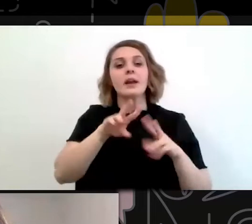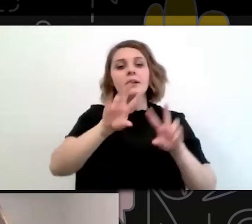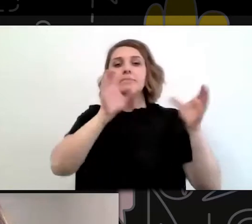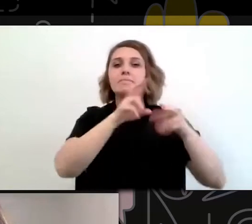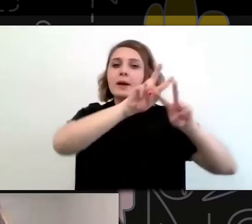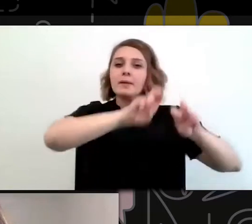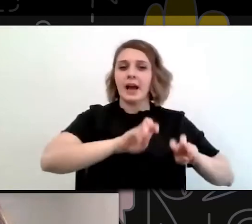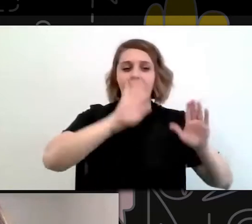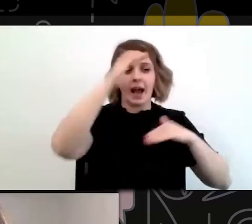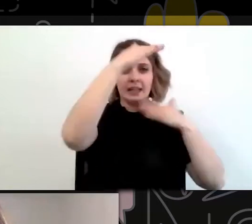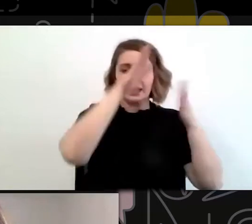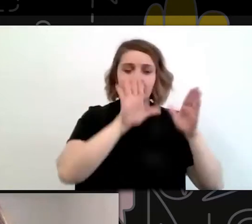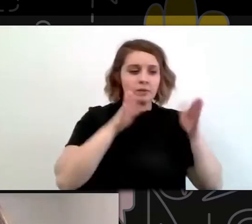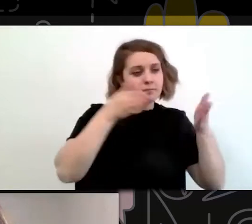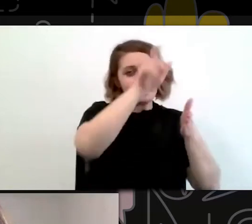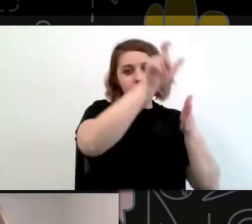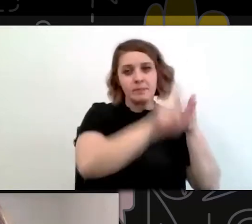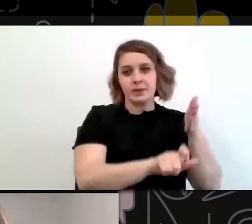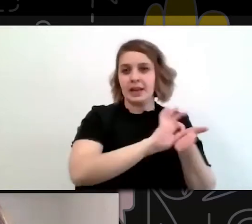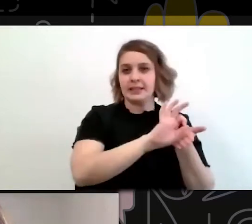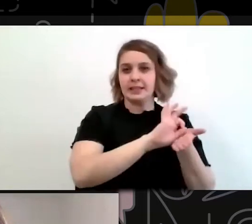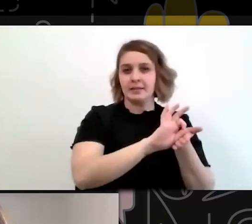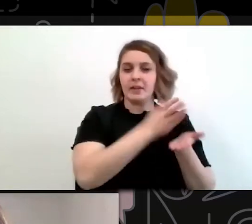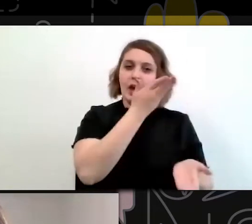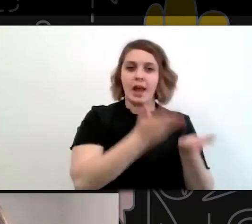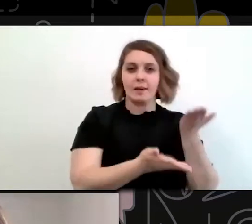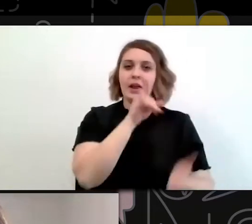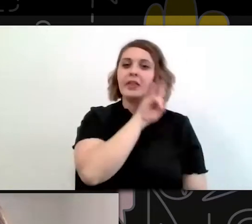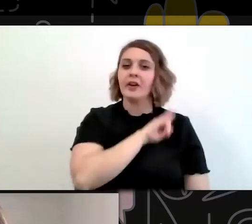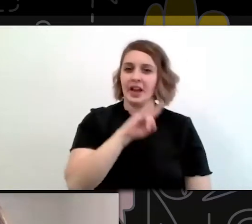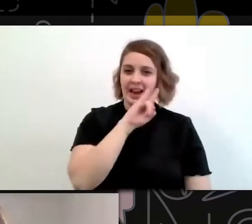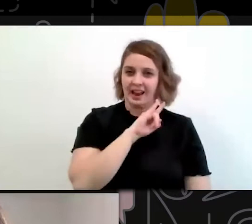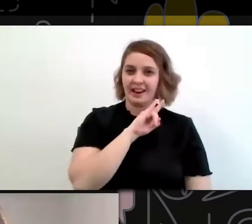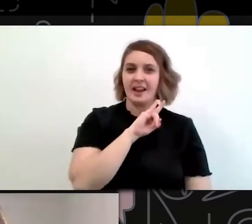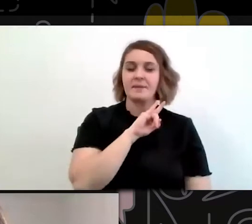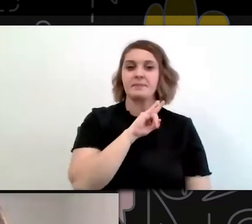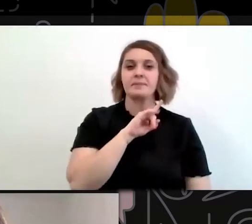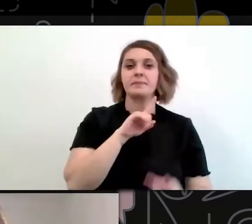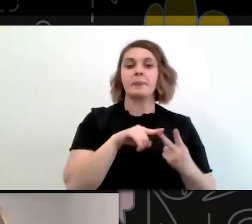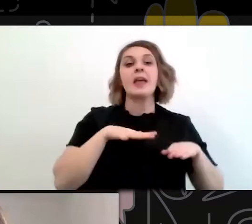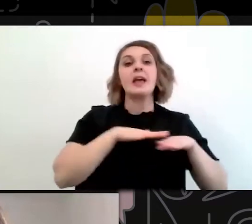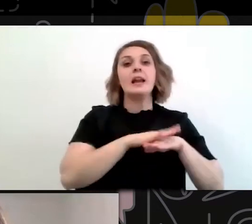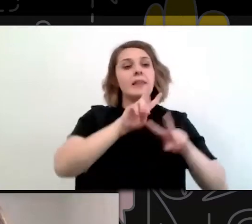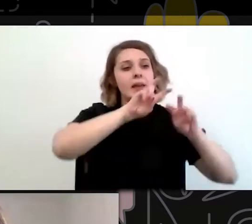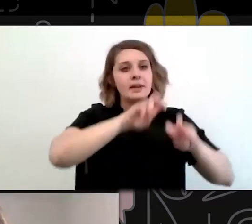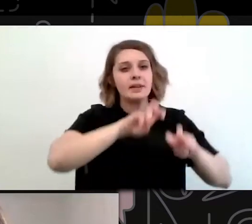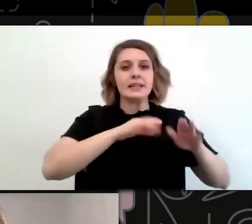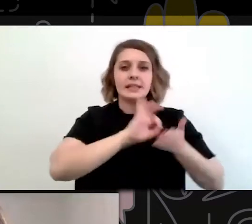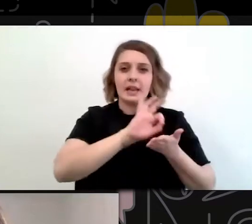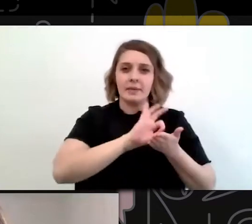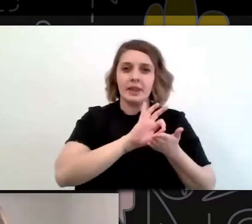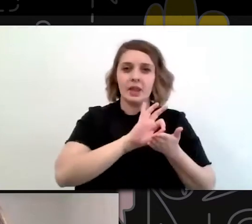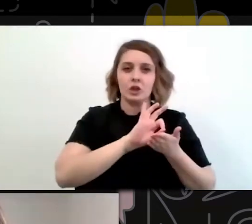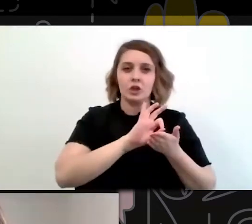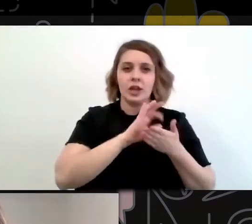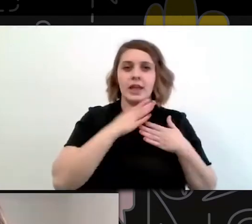en atención centrada en la persona del Servicio de Evaluación Canario, de la Red de Investigación de Servicios de Salud de